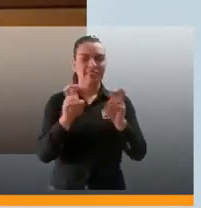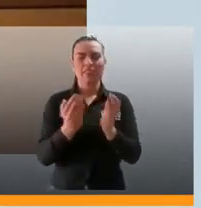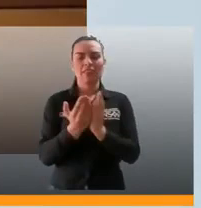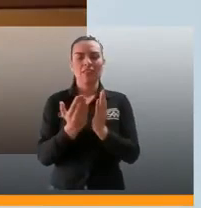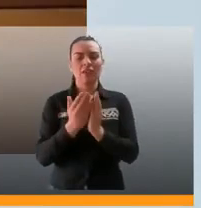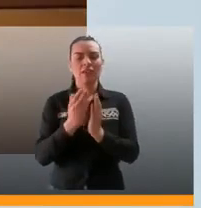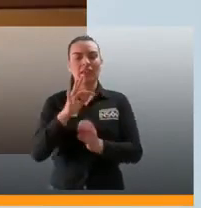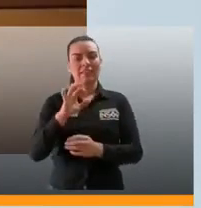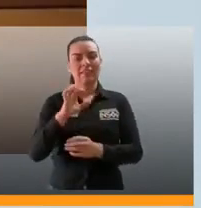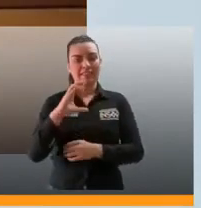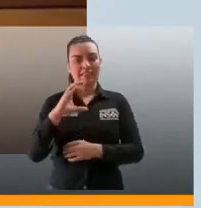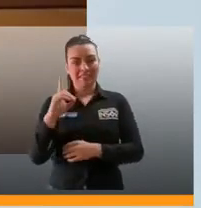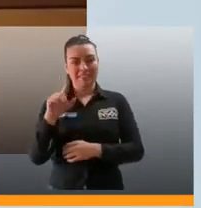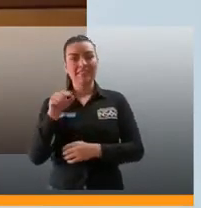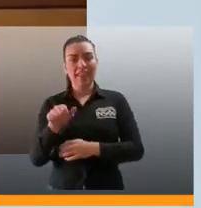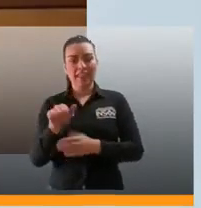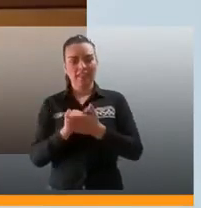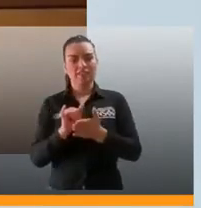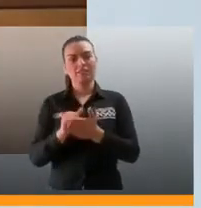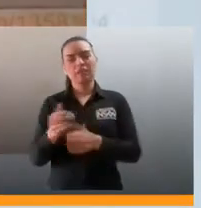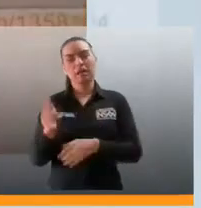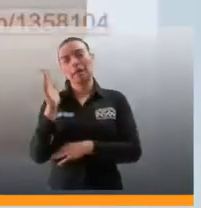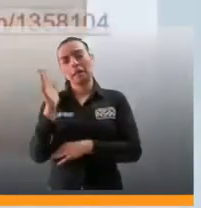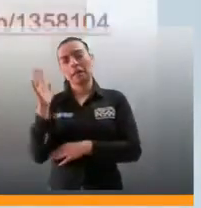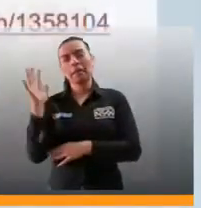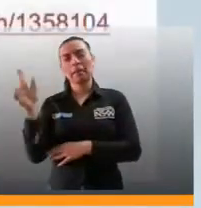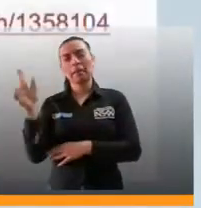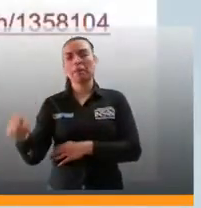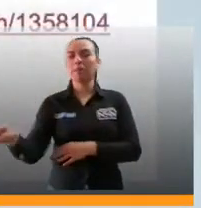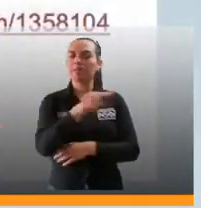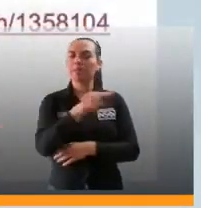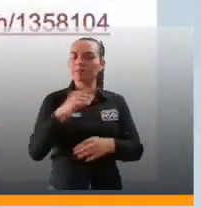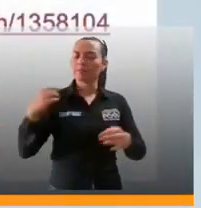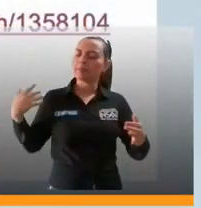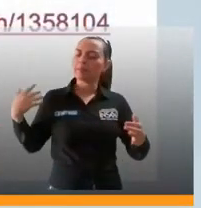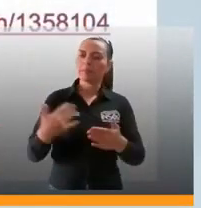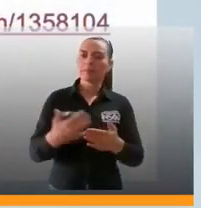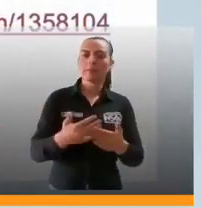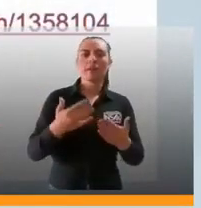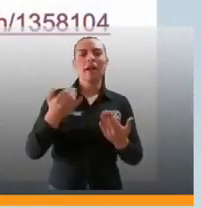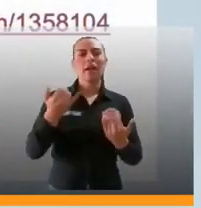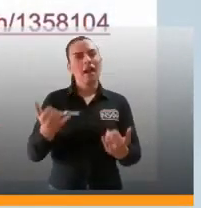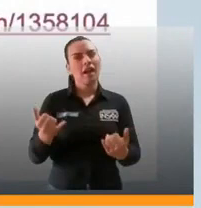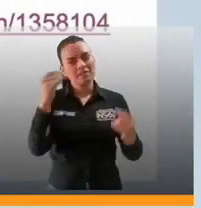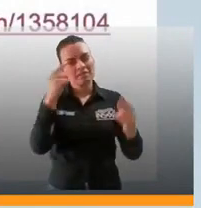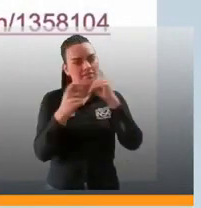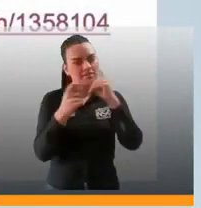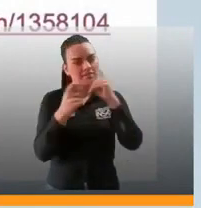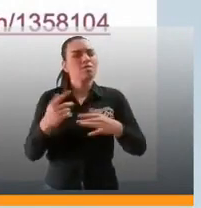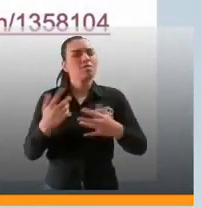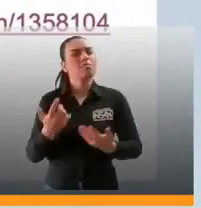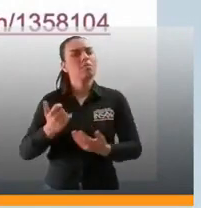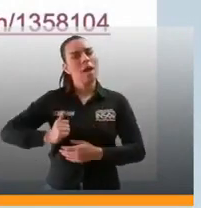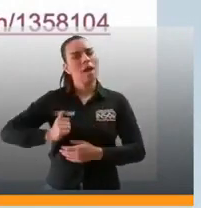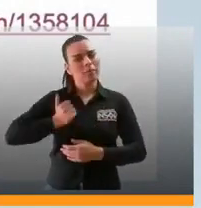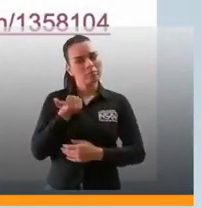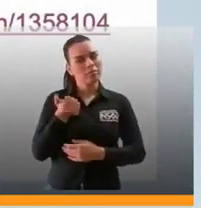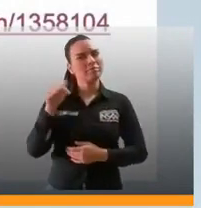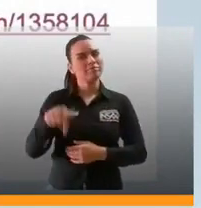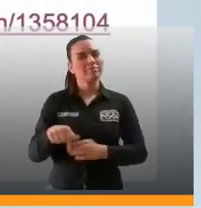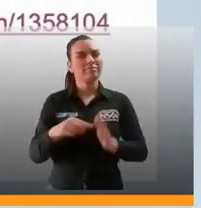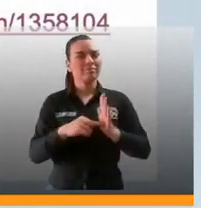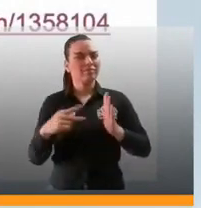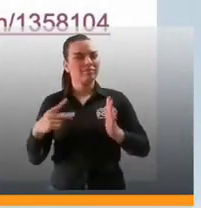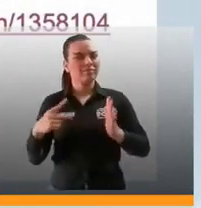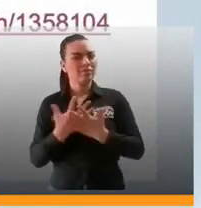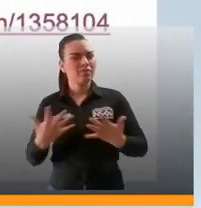cómo podemos seguir mejorando la calidad de nuestra educación, aprovechando todo el uso de tecnologías digitales y conociendo cada